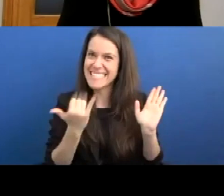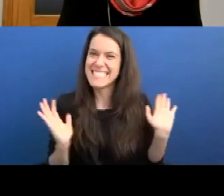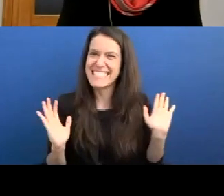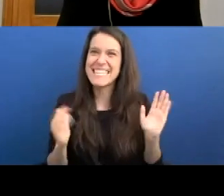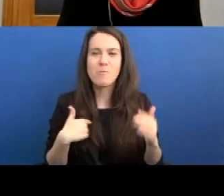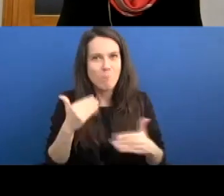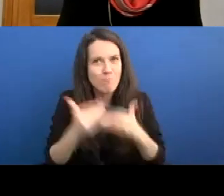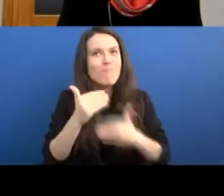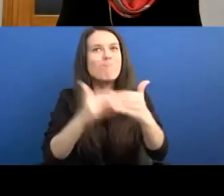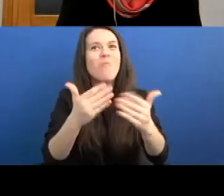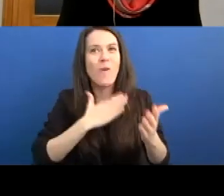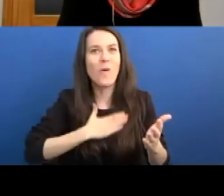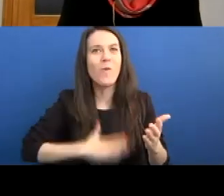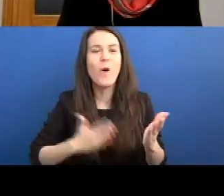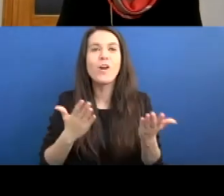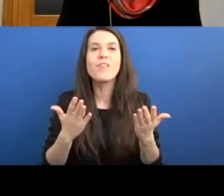haciendo lo posible.